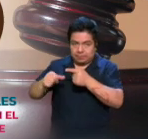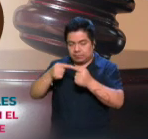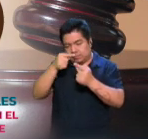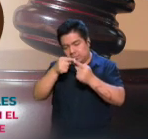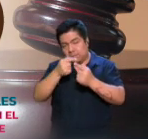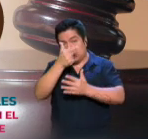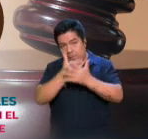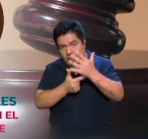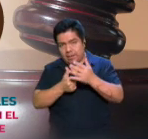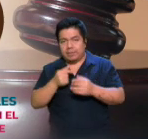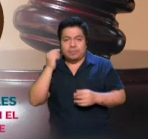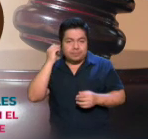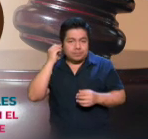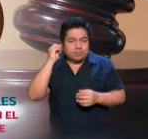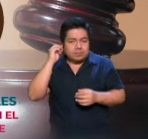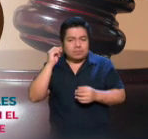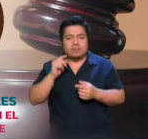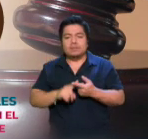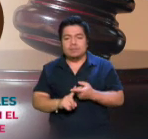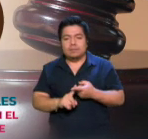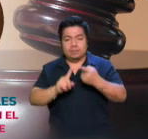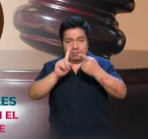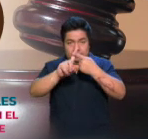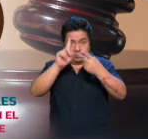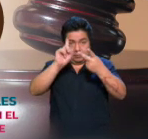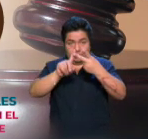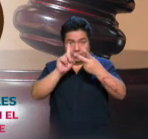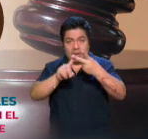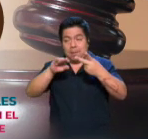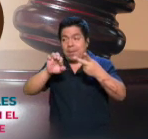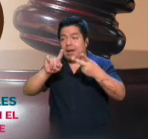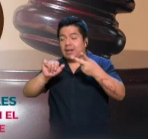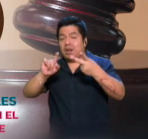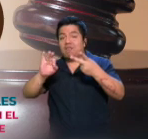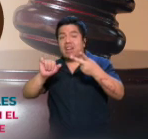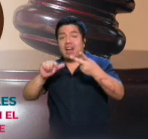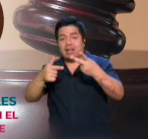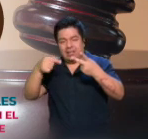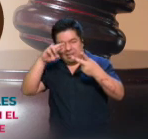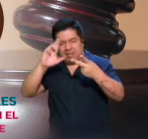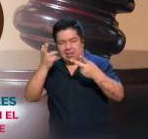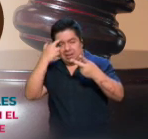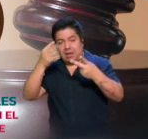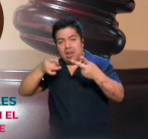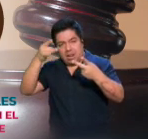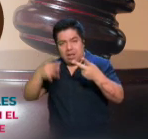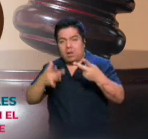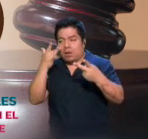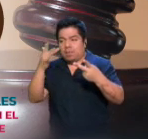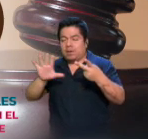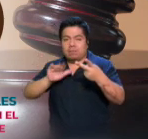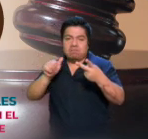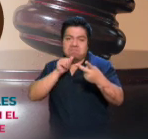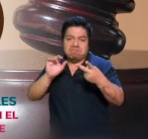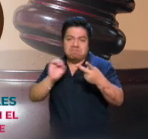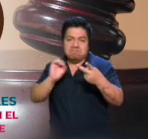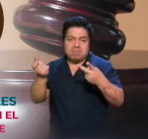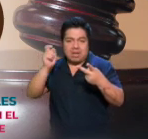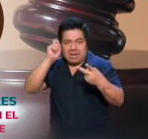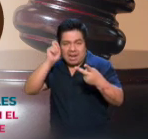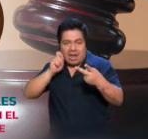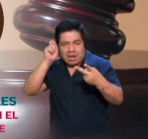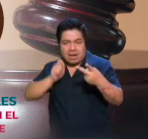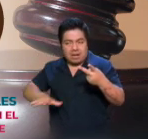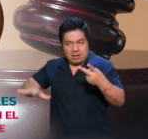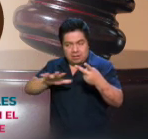Federal, Norma Piña Hernández. Además están Margarita Ríos Farjat, que fue la única que renunció a recibir el oneroso haber por retiro del que gozan